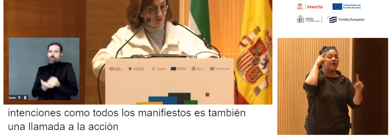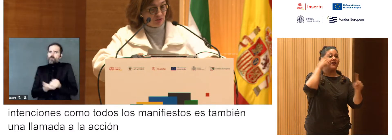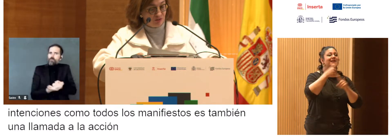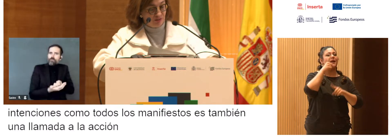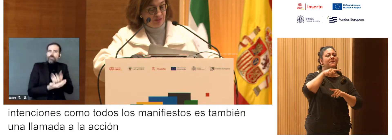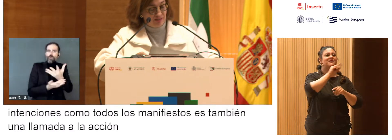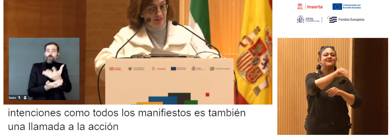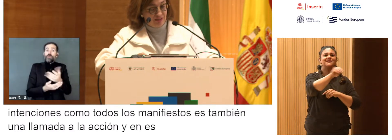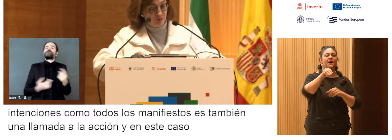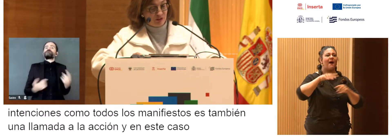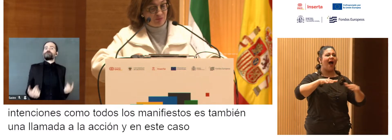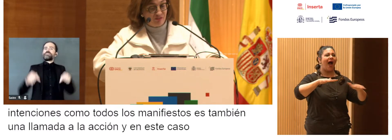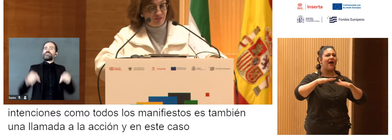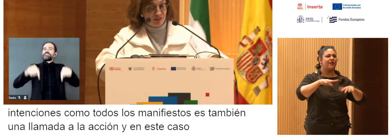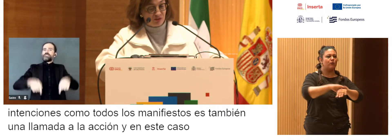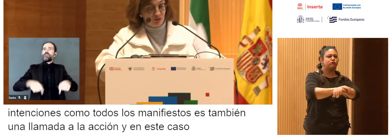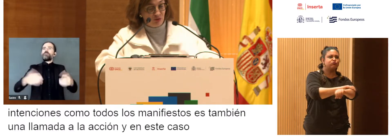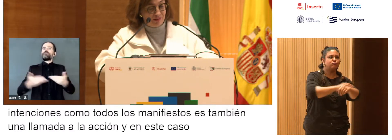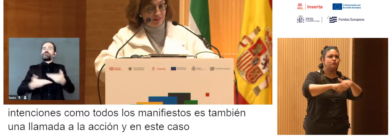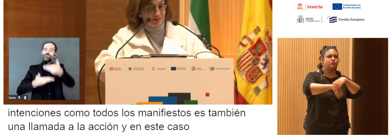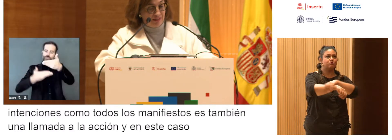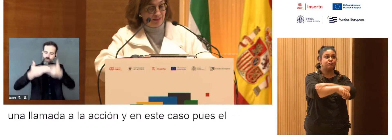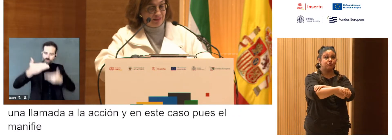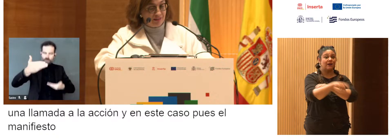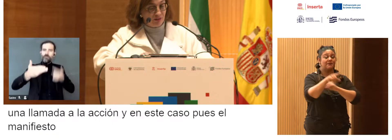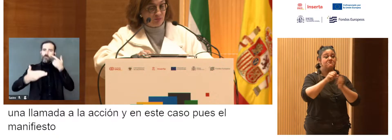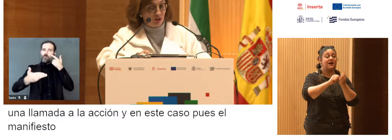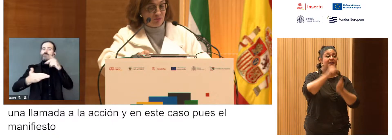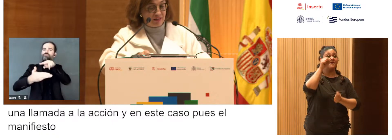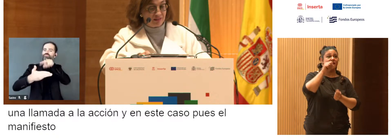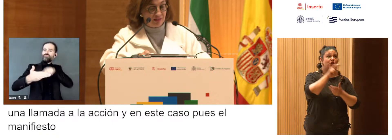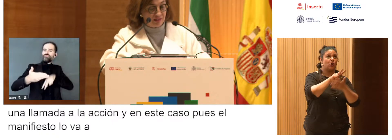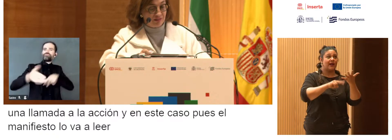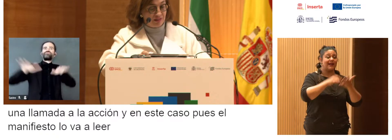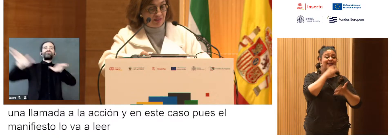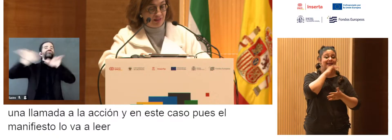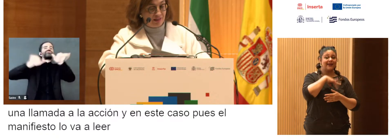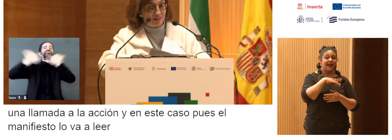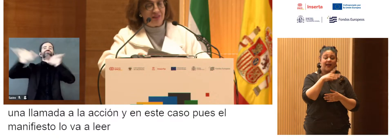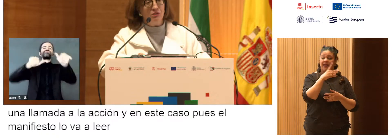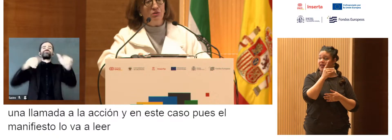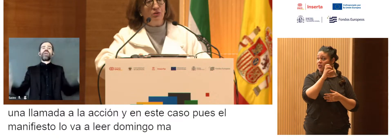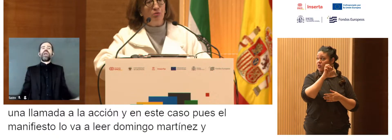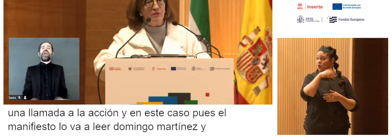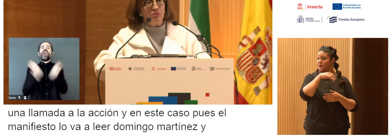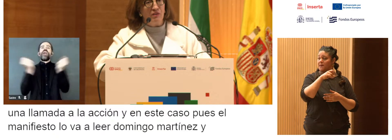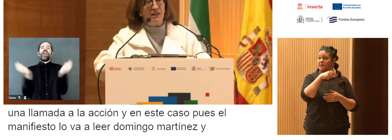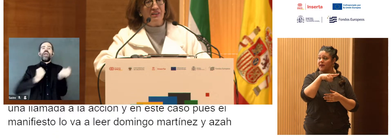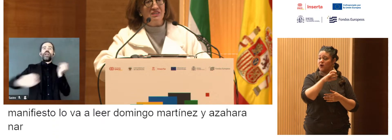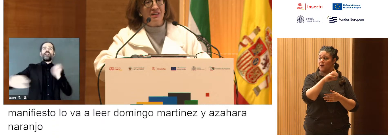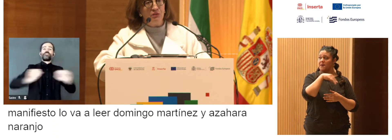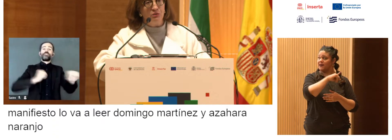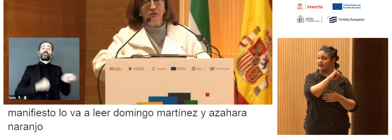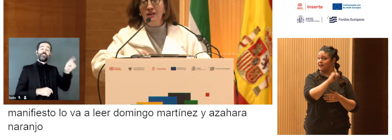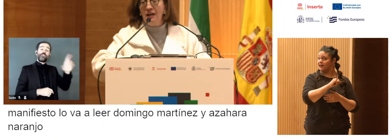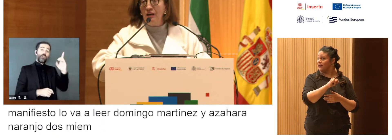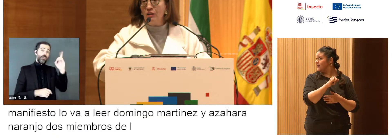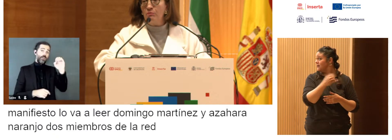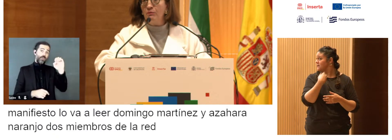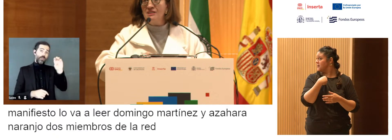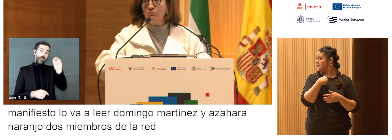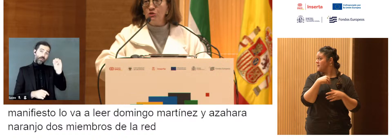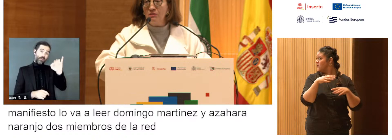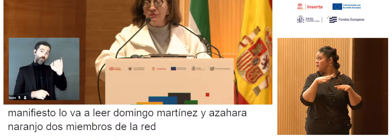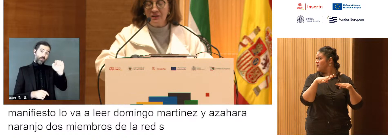este caso, pues el manifiesto lo va a leer Domingo Martínez y Azahara Naranjo, 2 miembros de la red SALDU, a